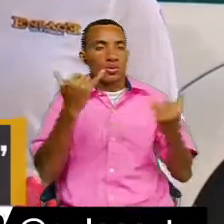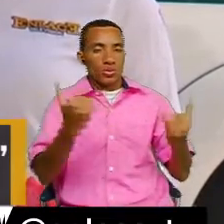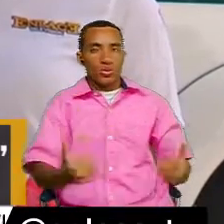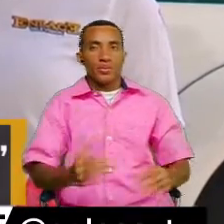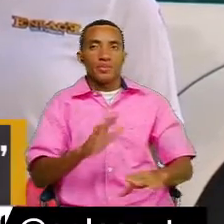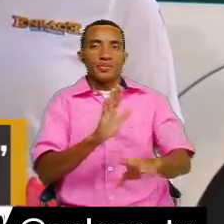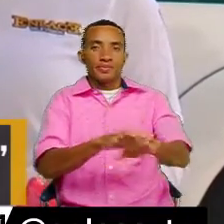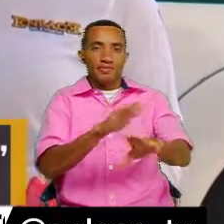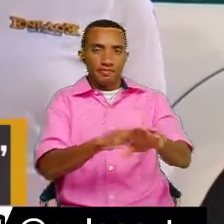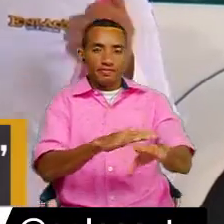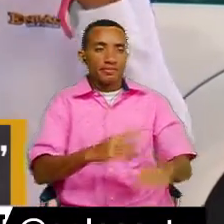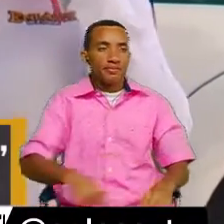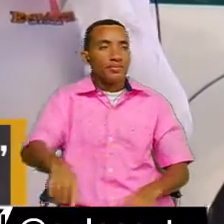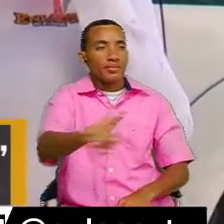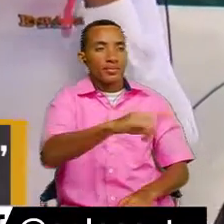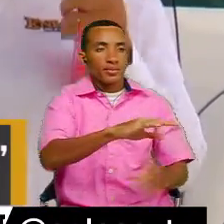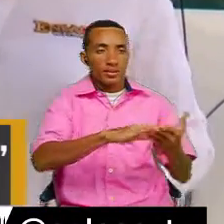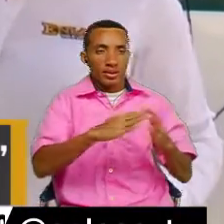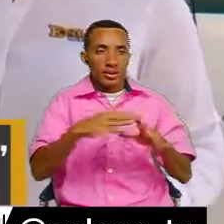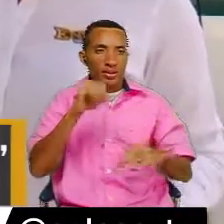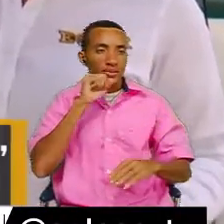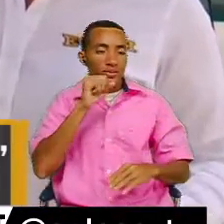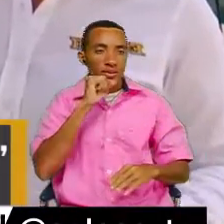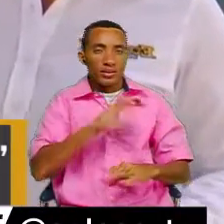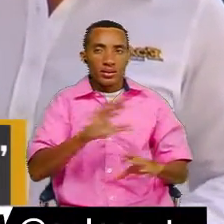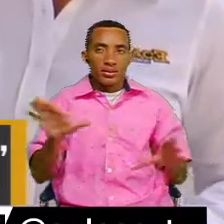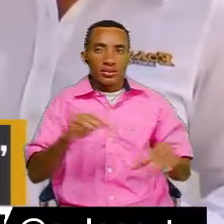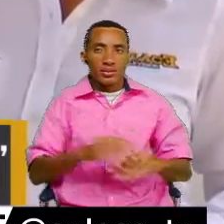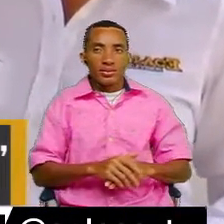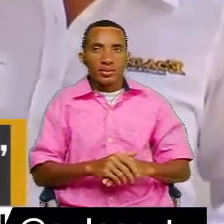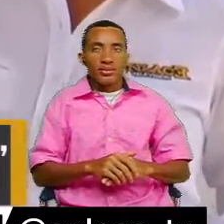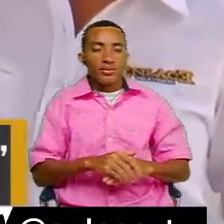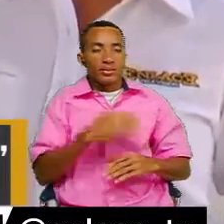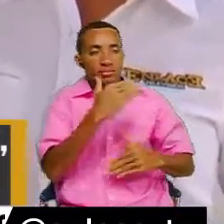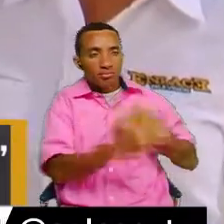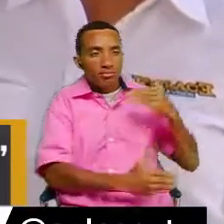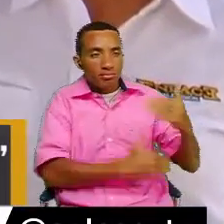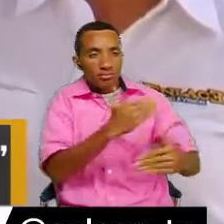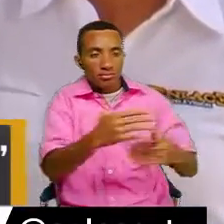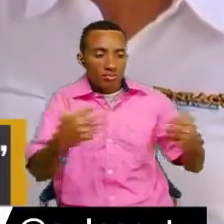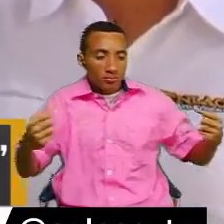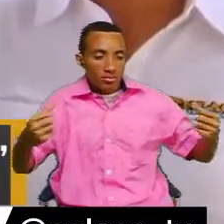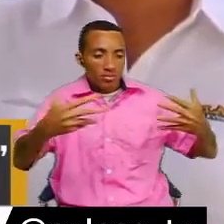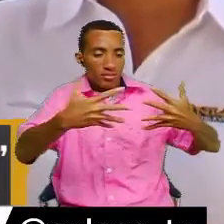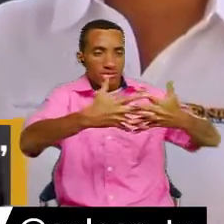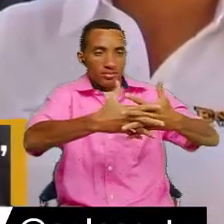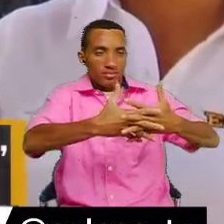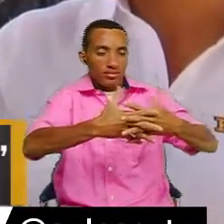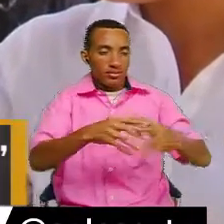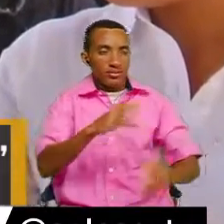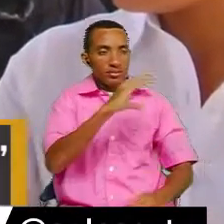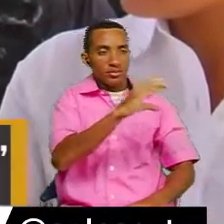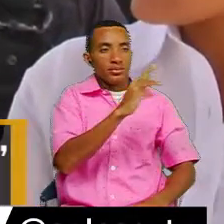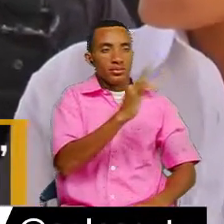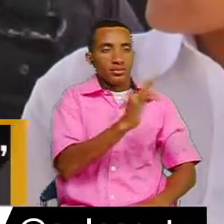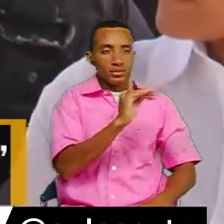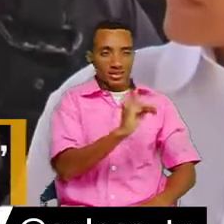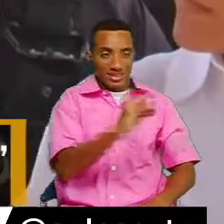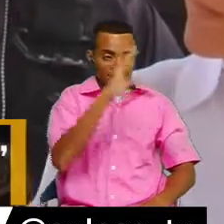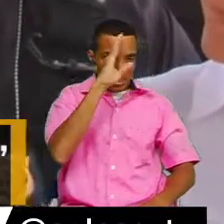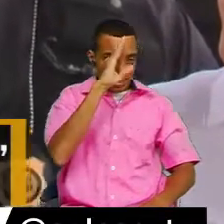de darle a la comunidad de Barranca Bermeja el resultado de un proceso articulado entre CTI, la Administración Municipal,